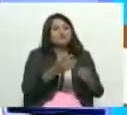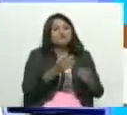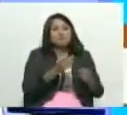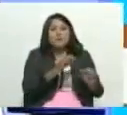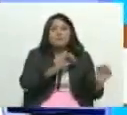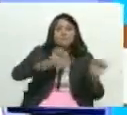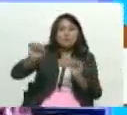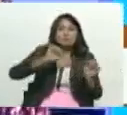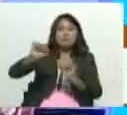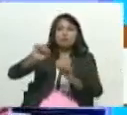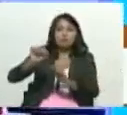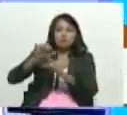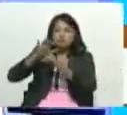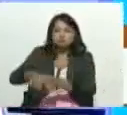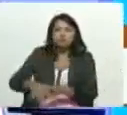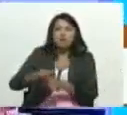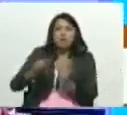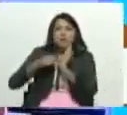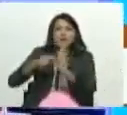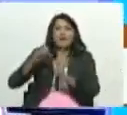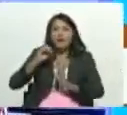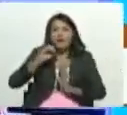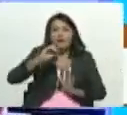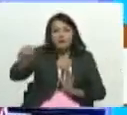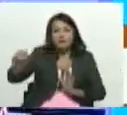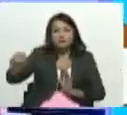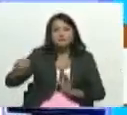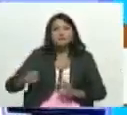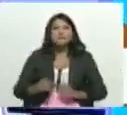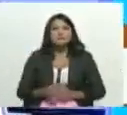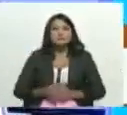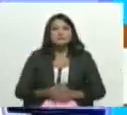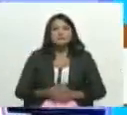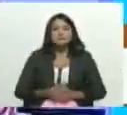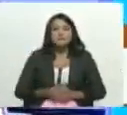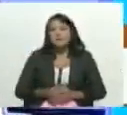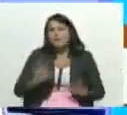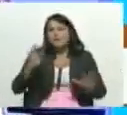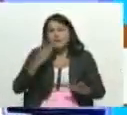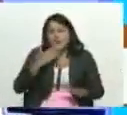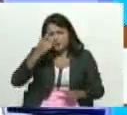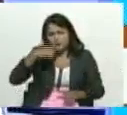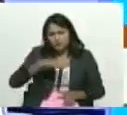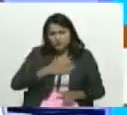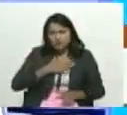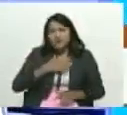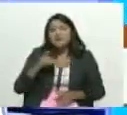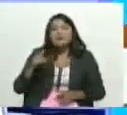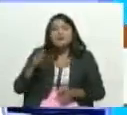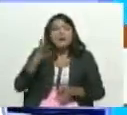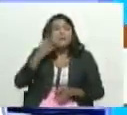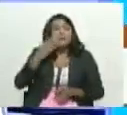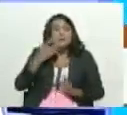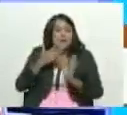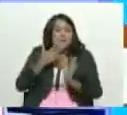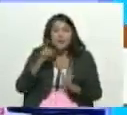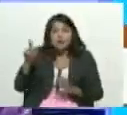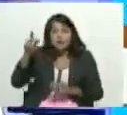de cualquier organización a este estilo un ejemplo de mi país desde el año